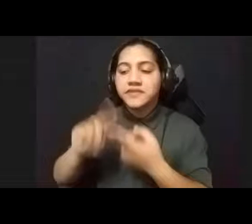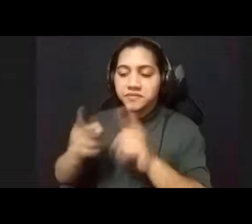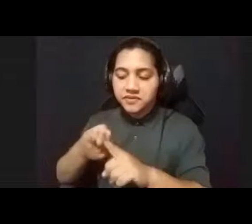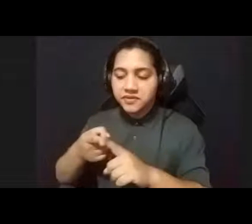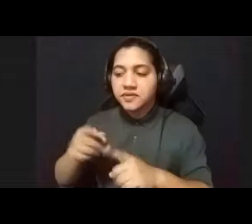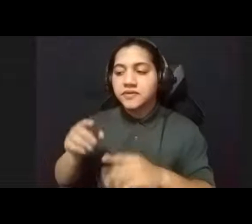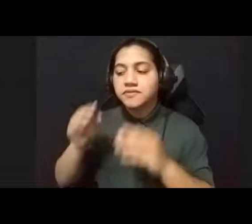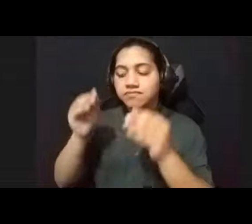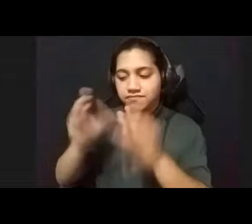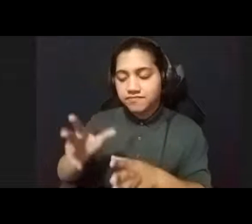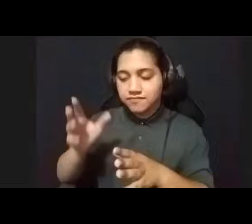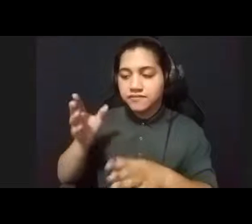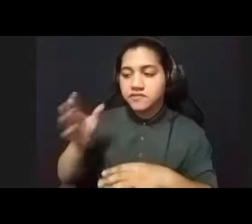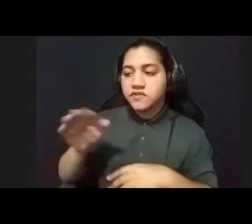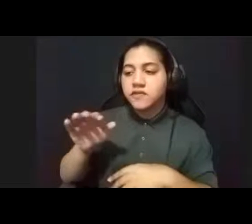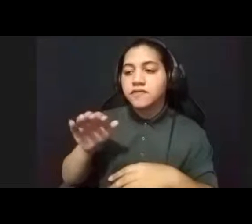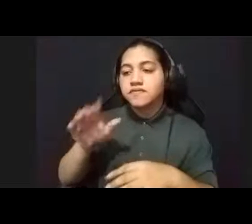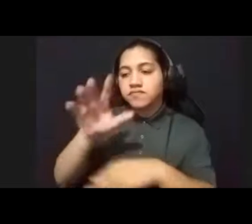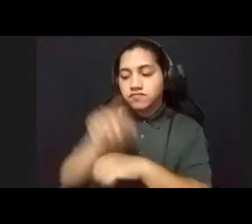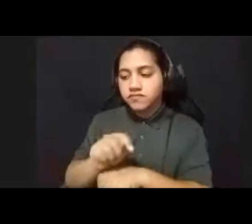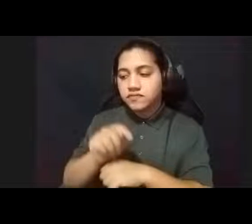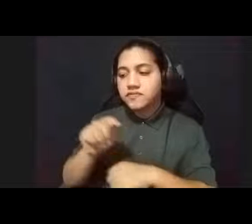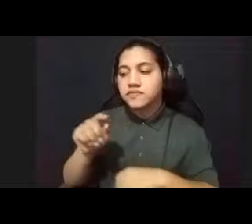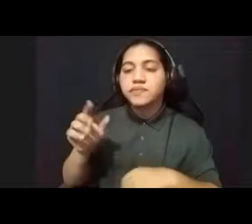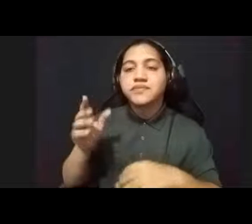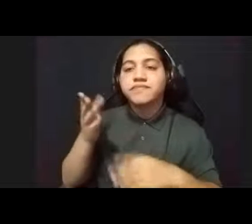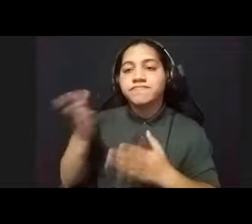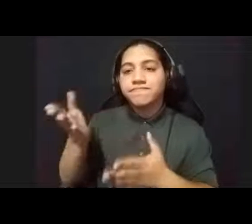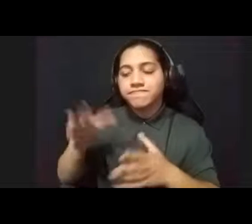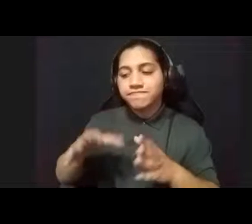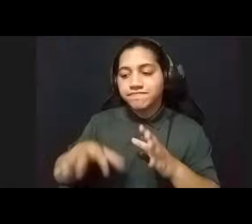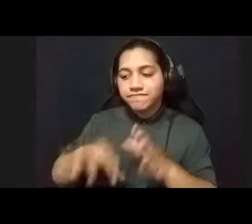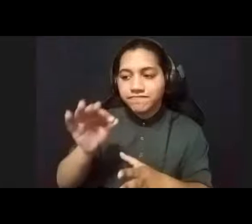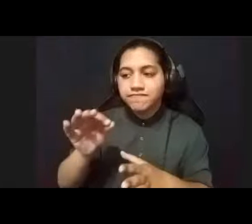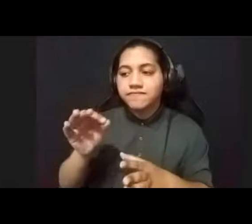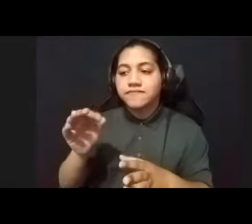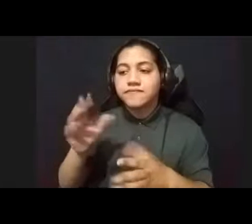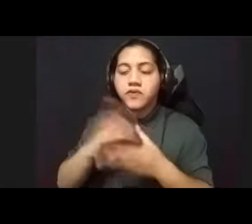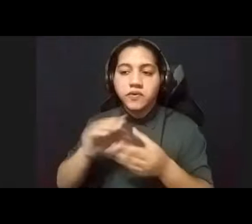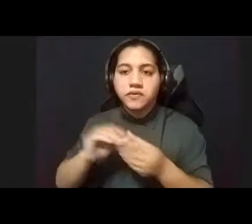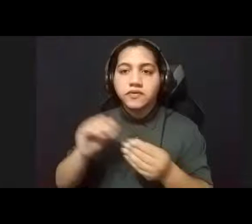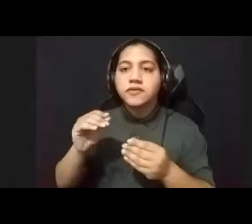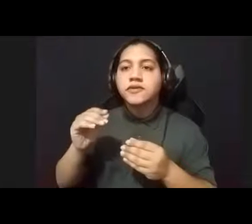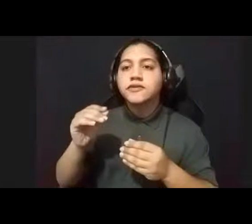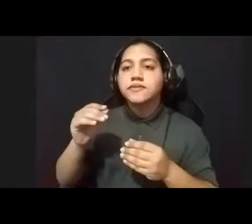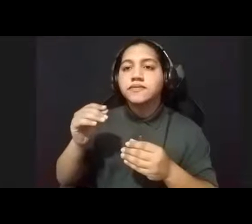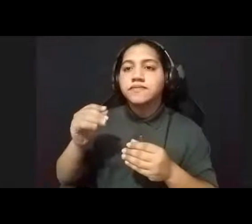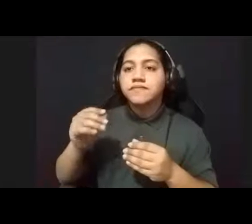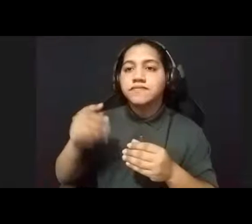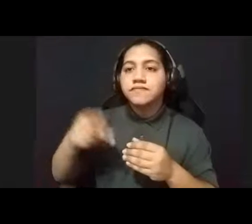Cristina Ortiz Lugo, quien rescató y dio a conocer los cuentos afropuertorriqueños. Ambas han sido una